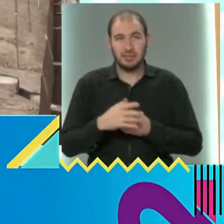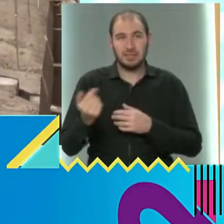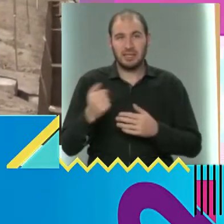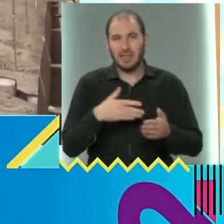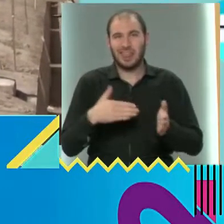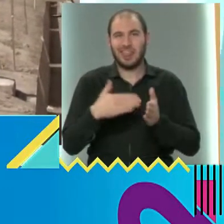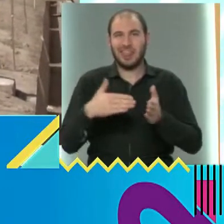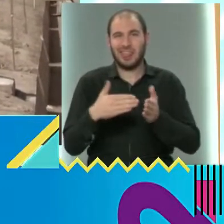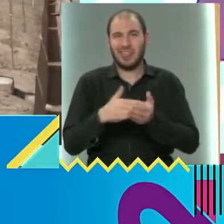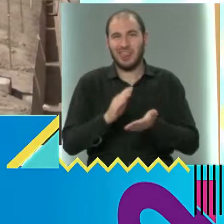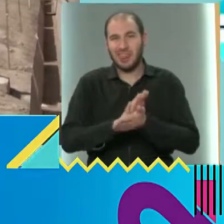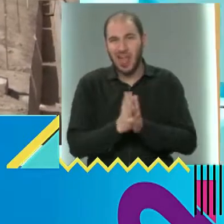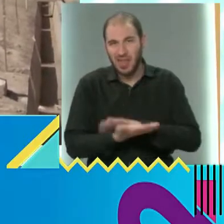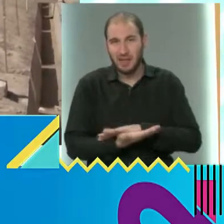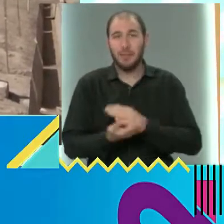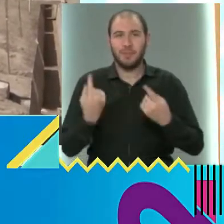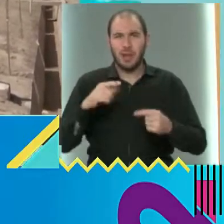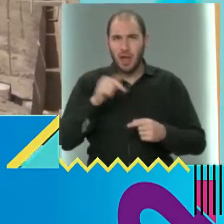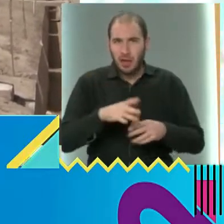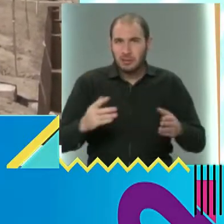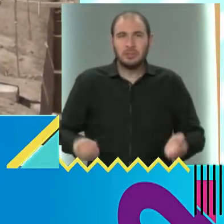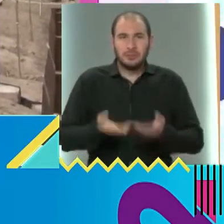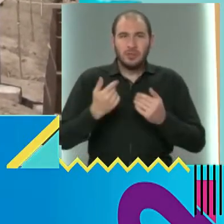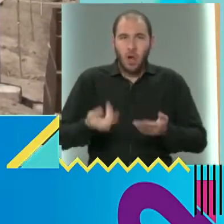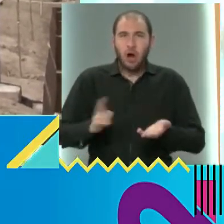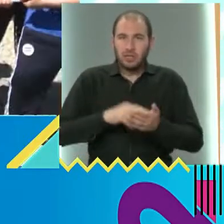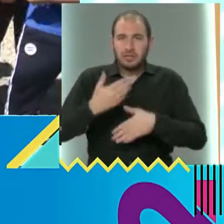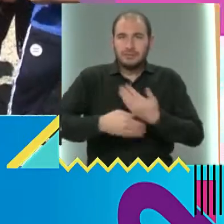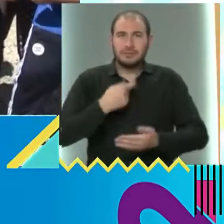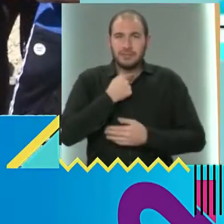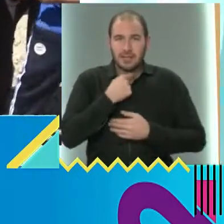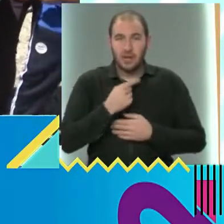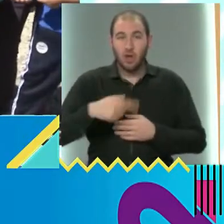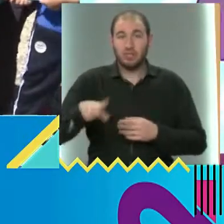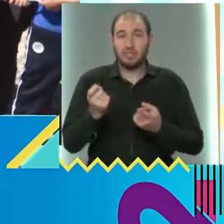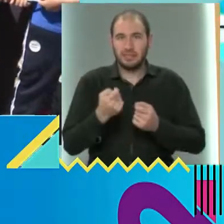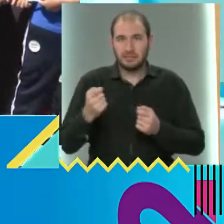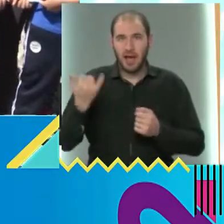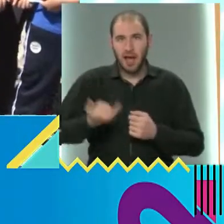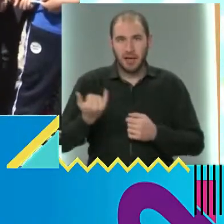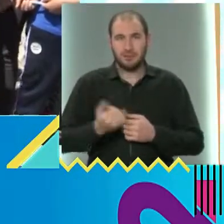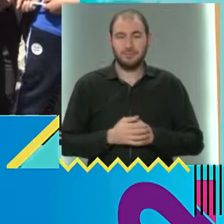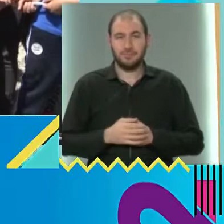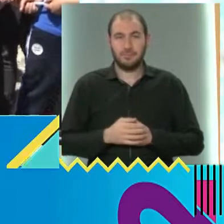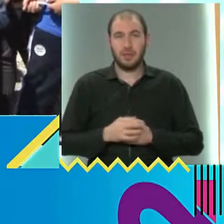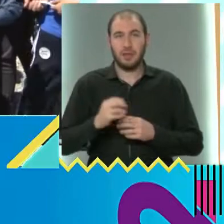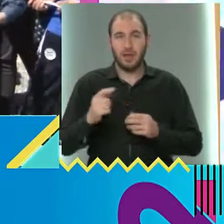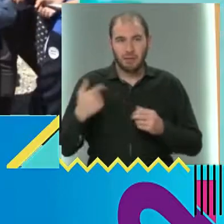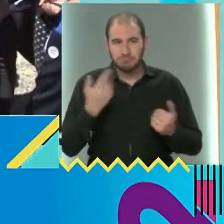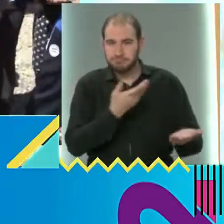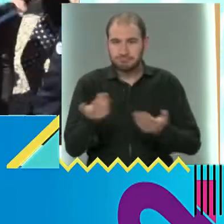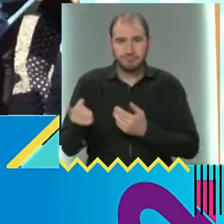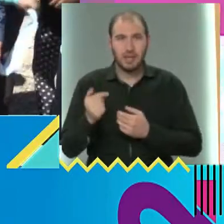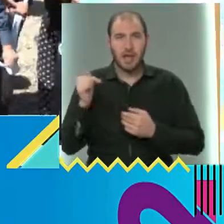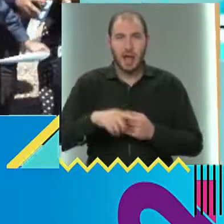todo frenado y no hacíamos nada, pero ahora vemos que hay un impulso y queremos retomar el tema, nuestra necesidad existe. Entonces, en esa radiografía es donde